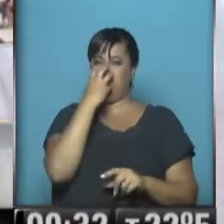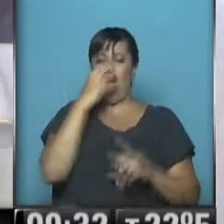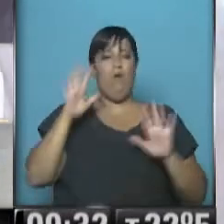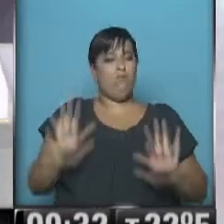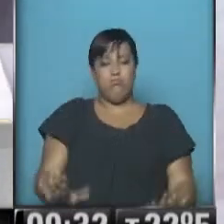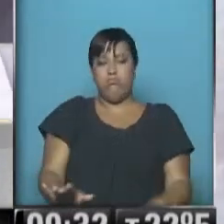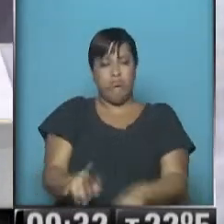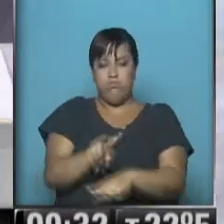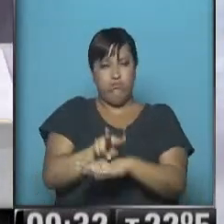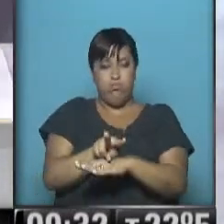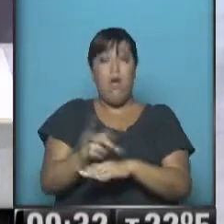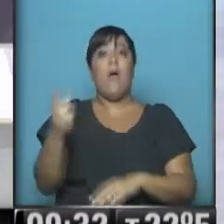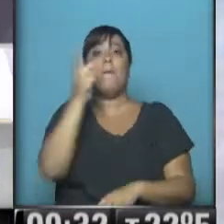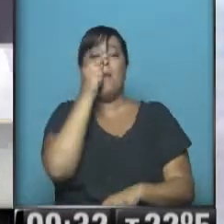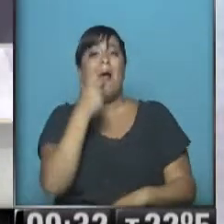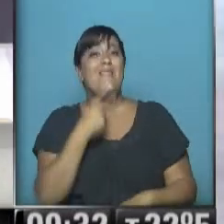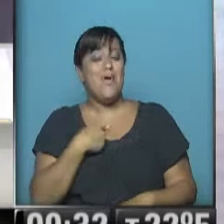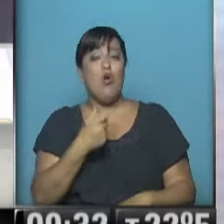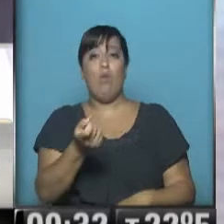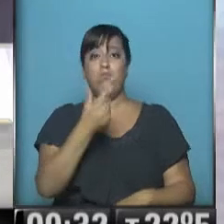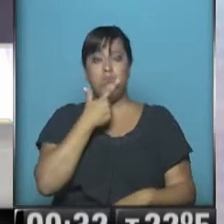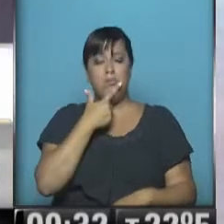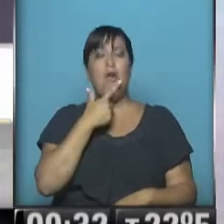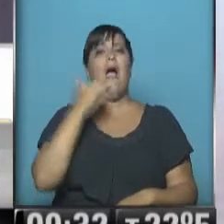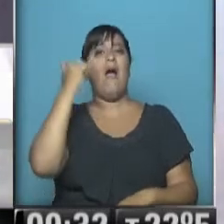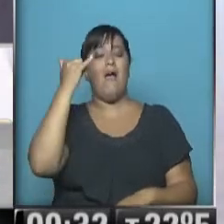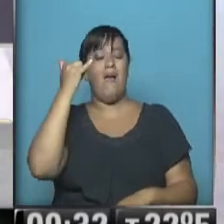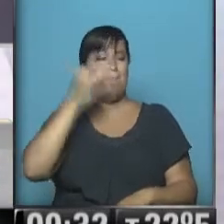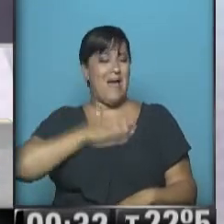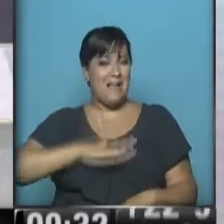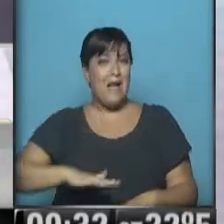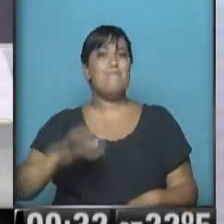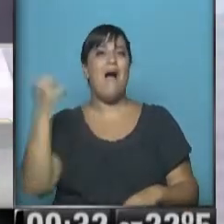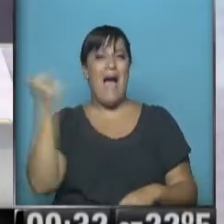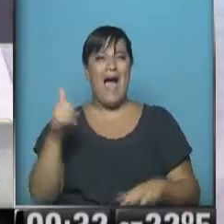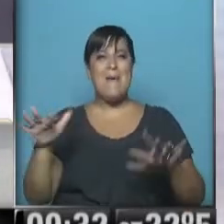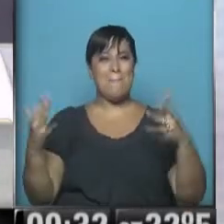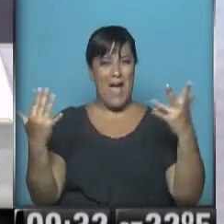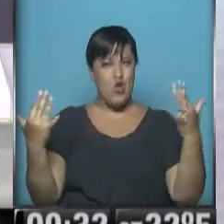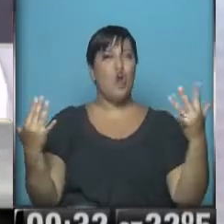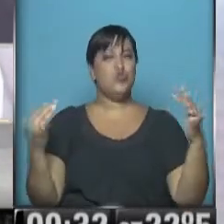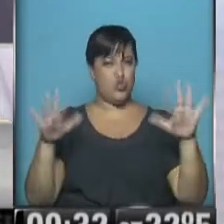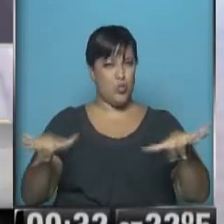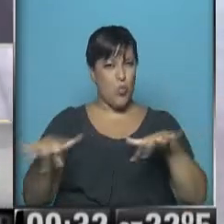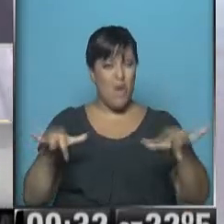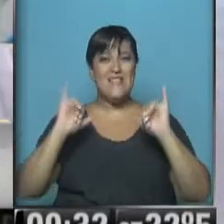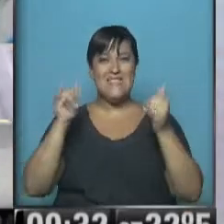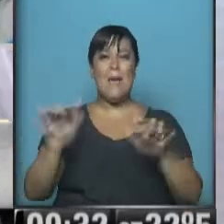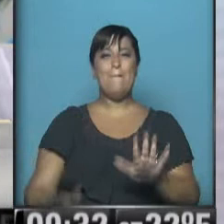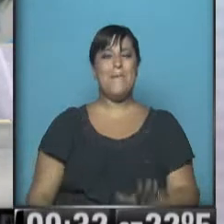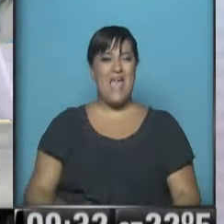Mi papá dijo que sin algunos sedantes ella como que tiene movilidad en algunas partes, se ve que ella mueve las manos, las piernas,